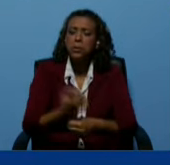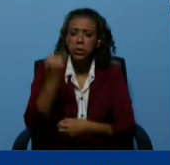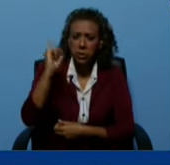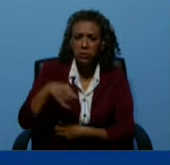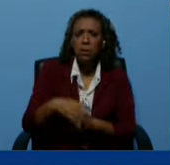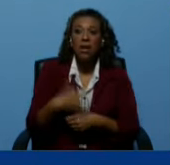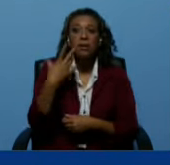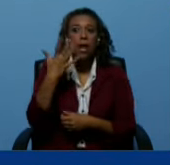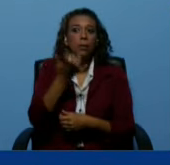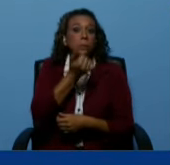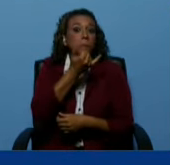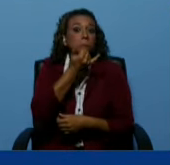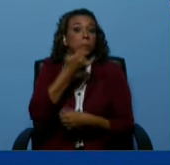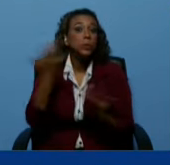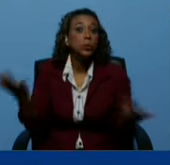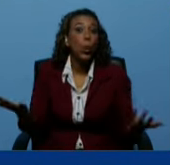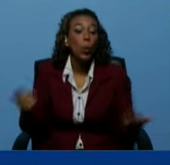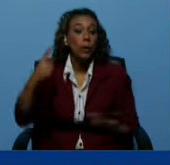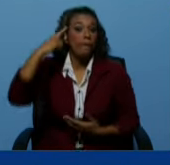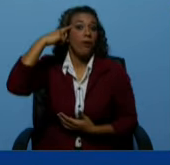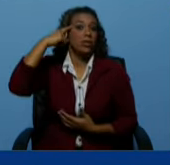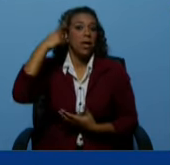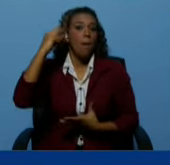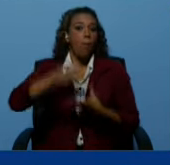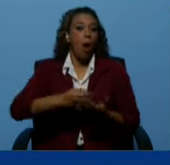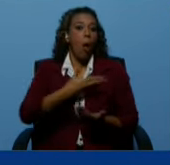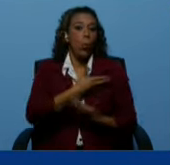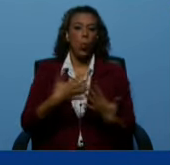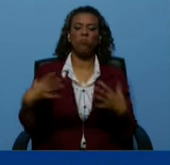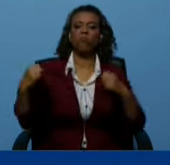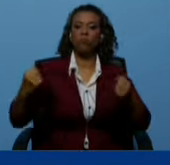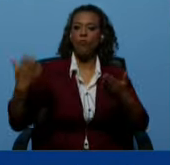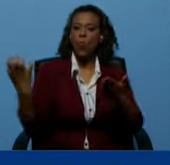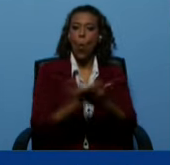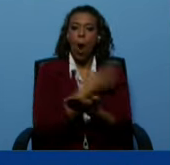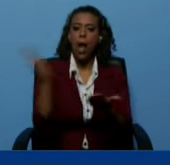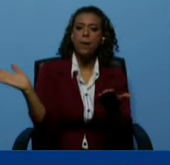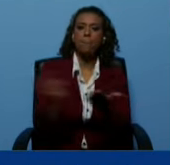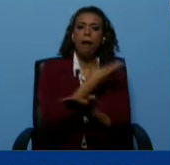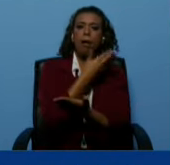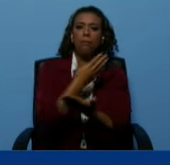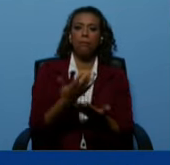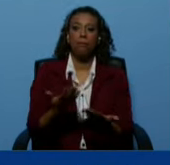¿Qué hubiera pasado si el fascismo hubiera asaltado el poder político en Venezuela?